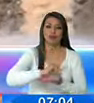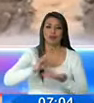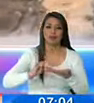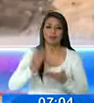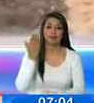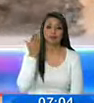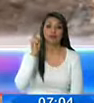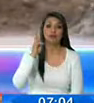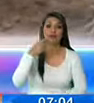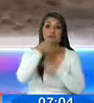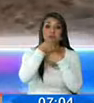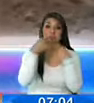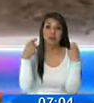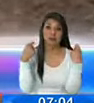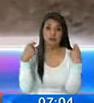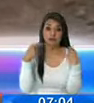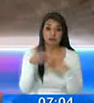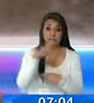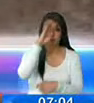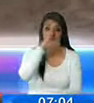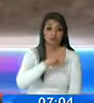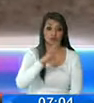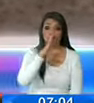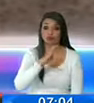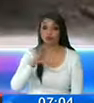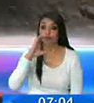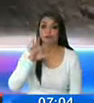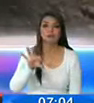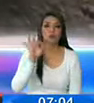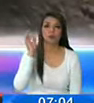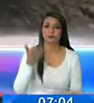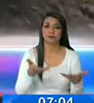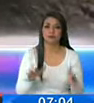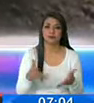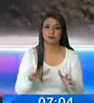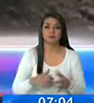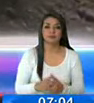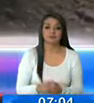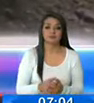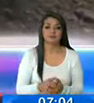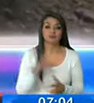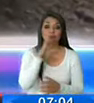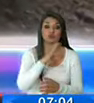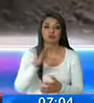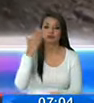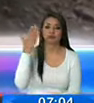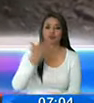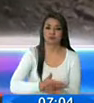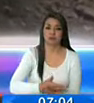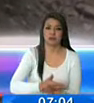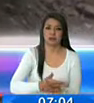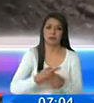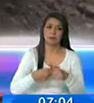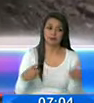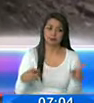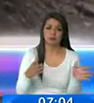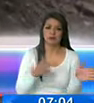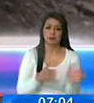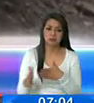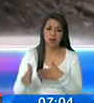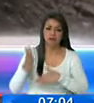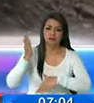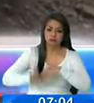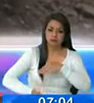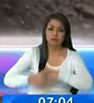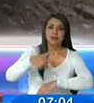de marzo, no ha podido ser encontrado aún. Su búsqueda se suspendió, aunque no hay protocolos establecidos que